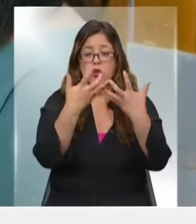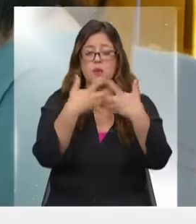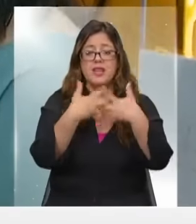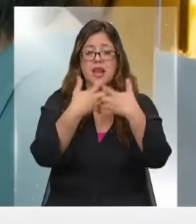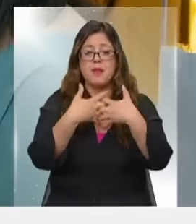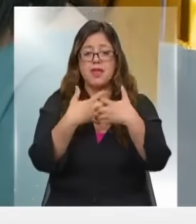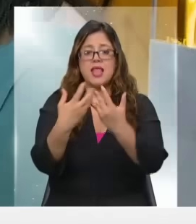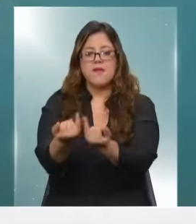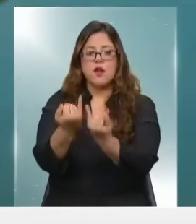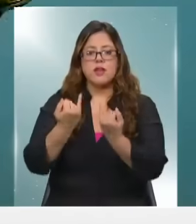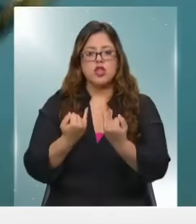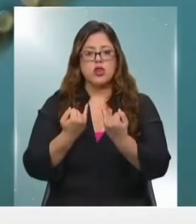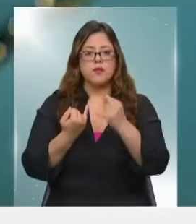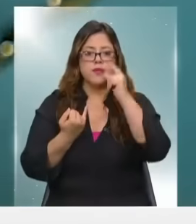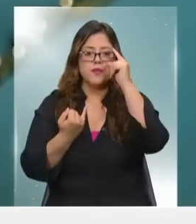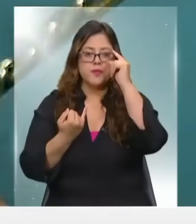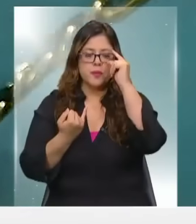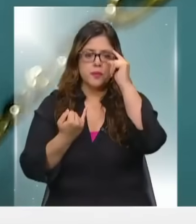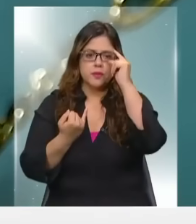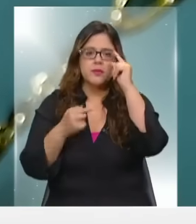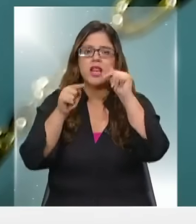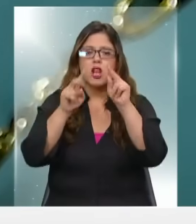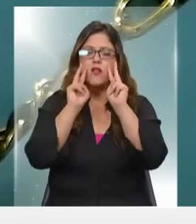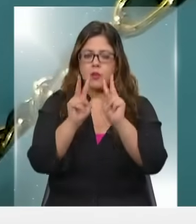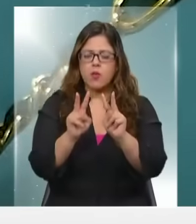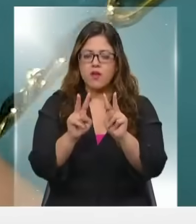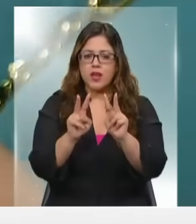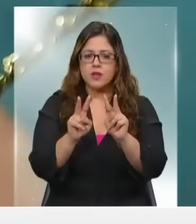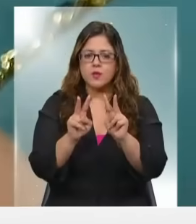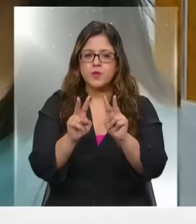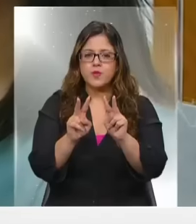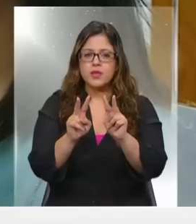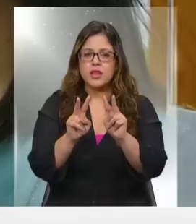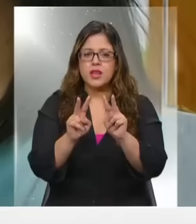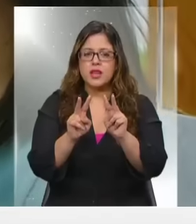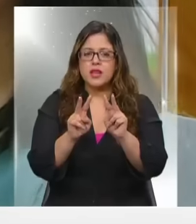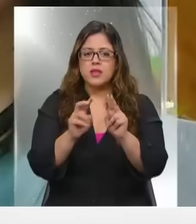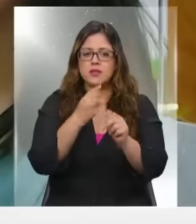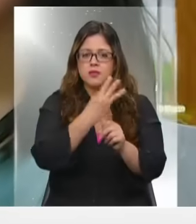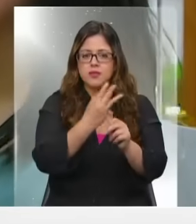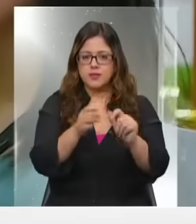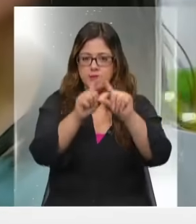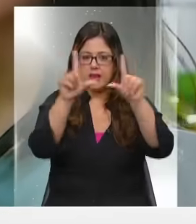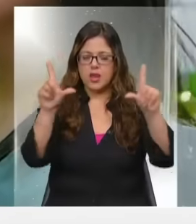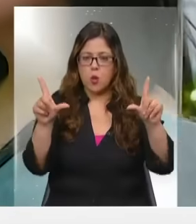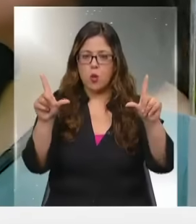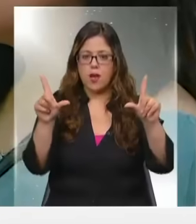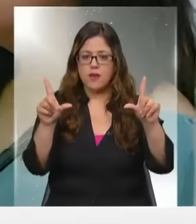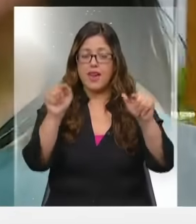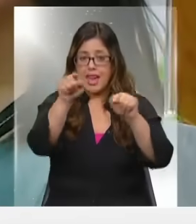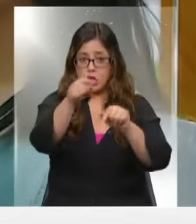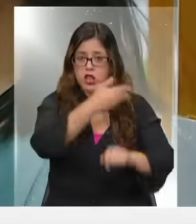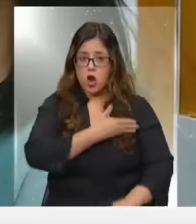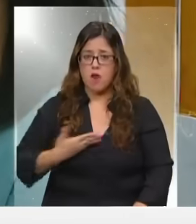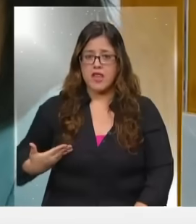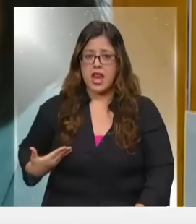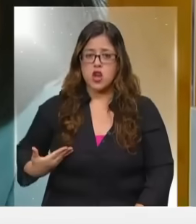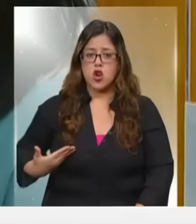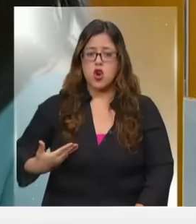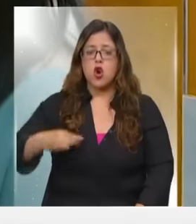me entrega la información. La podemos consultar directamente en portal, directamente desde el portal del gobierno, que se